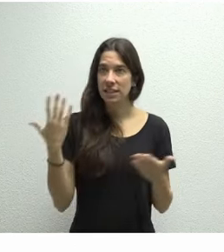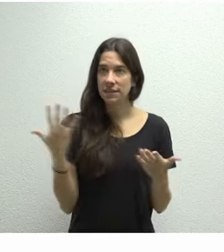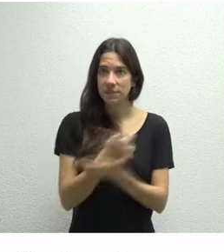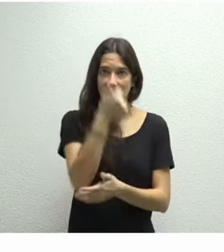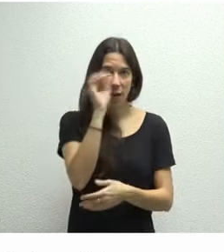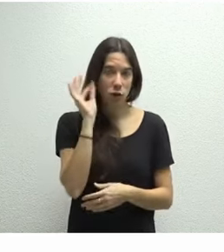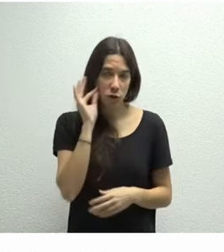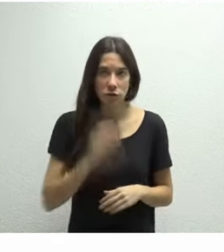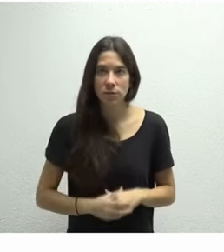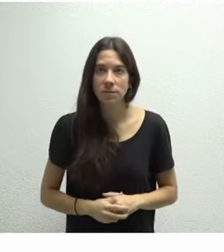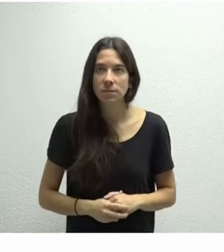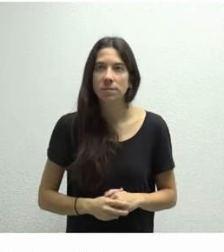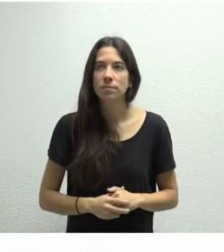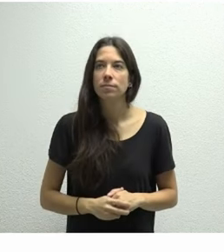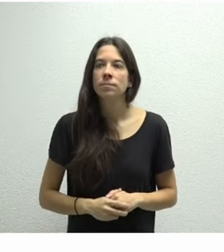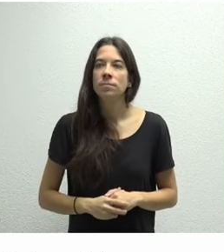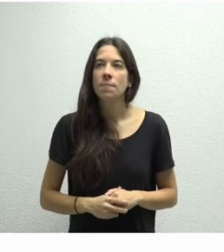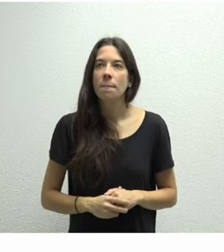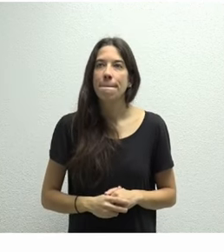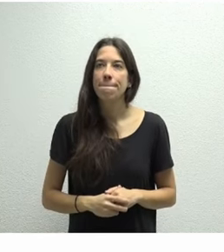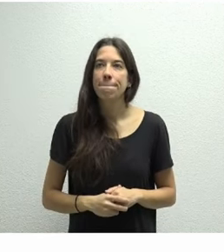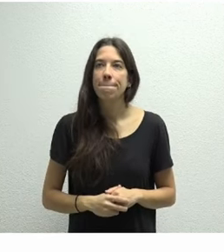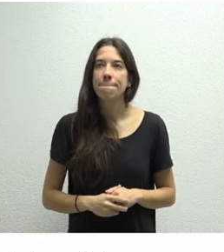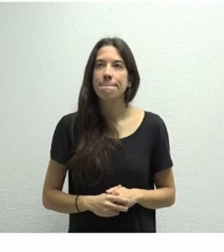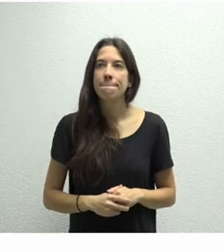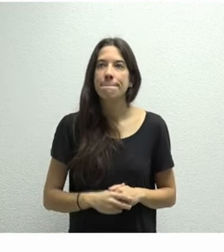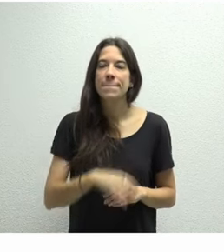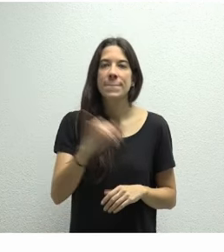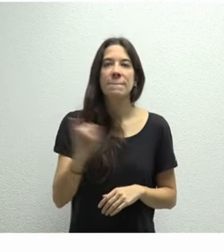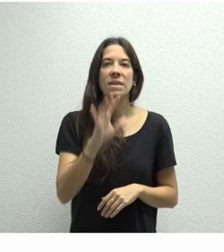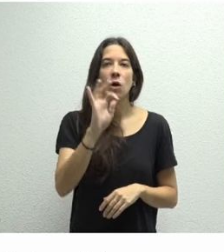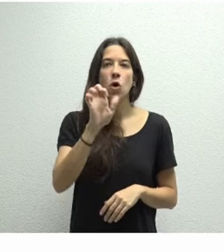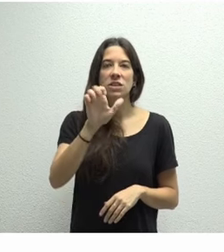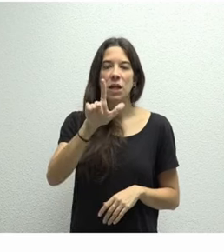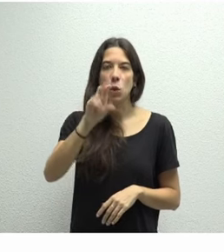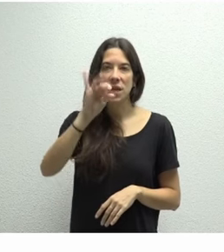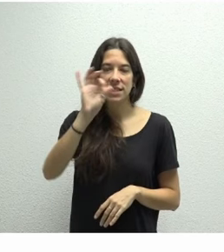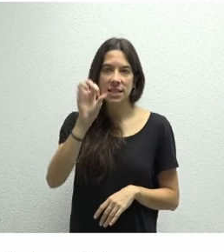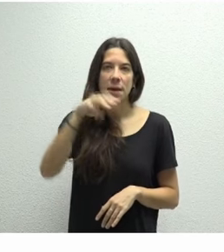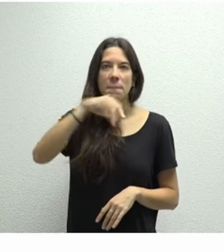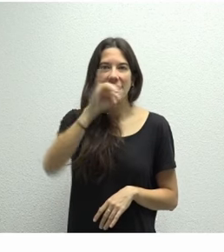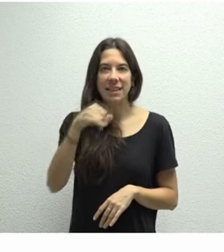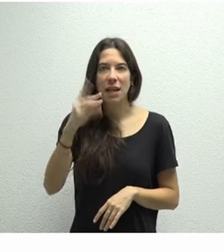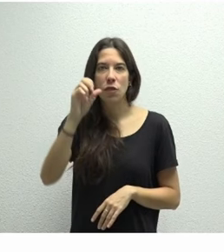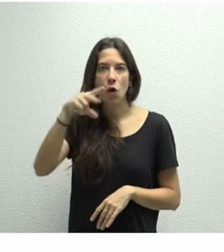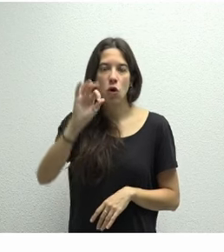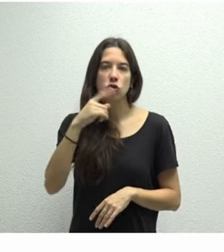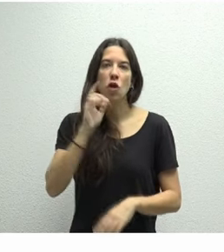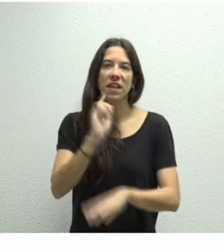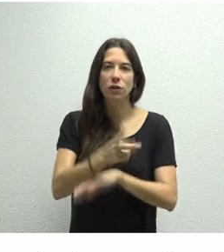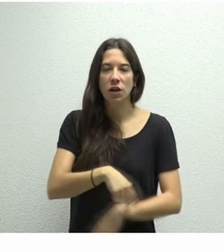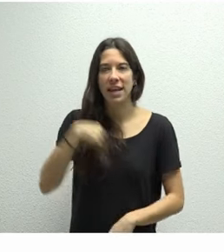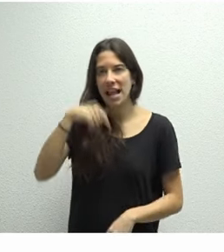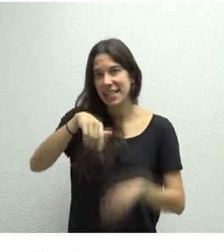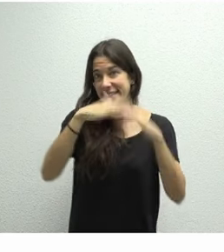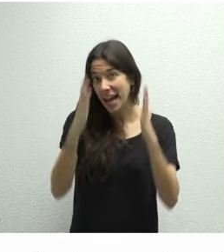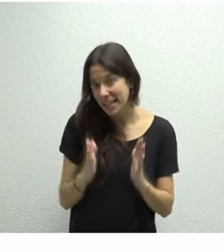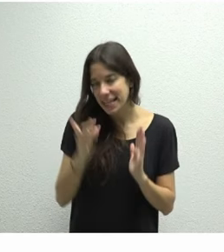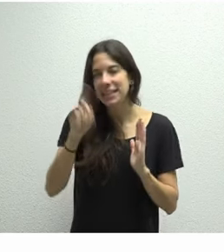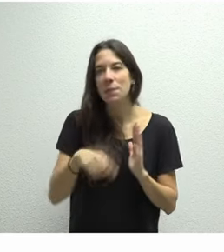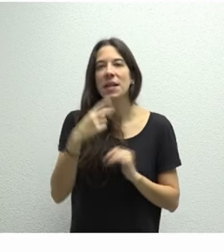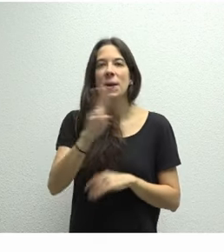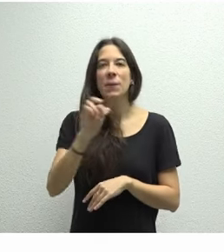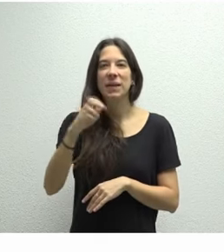d Buenos días en nombre de José Martínez donoso director general de esta casa y de Virginia calcedo yera